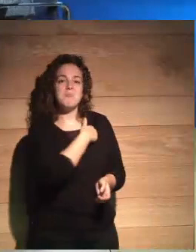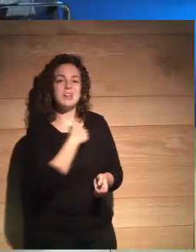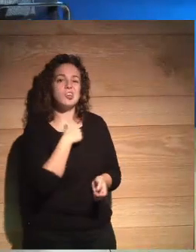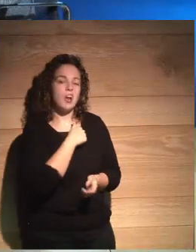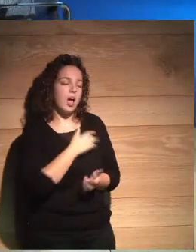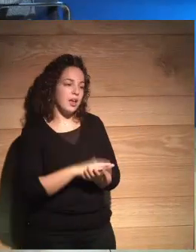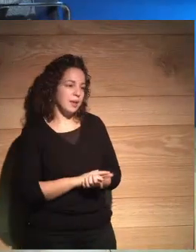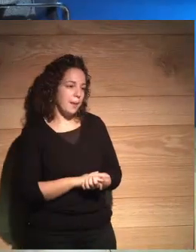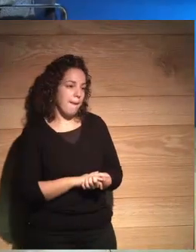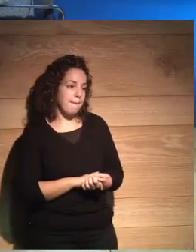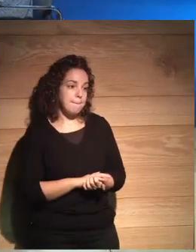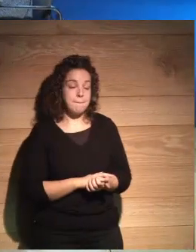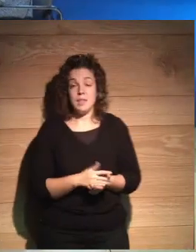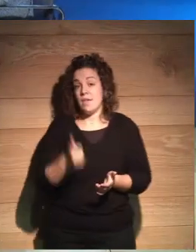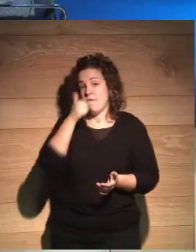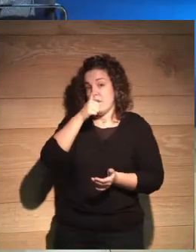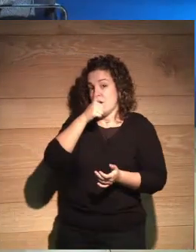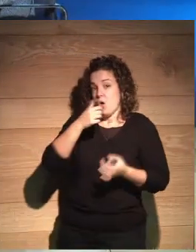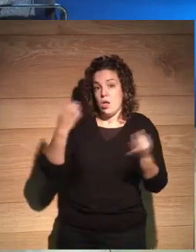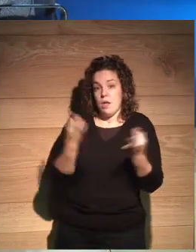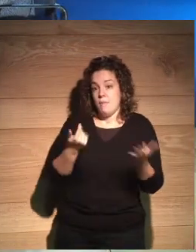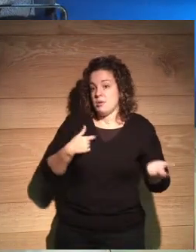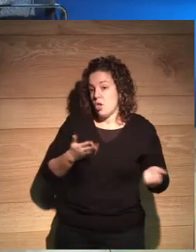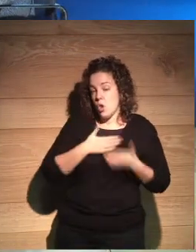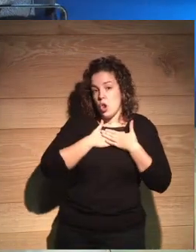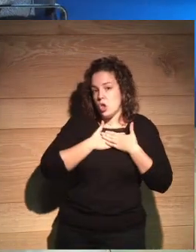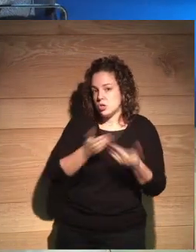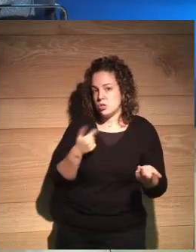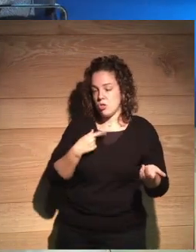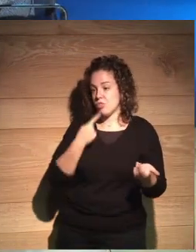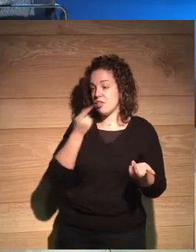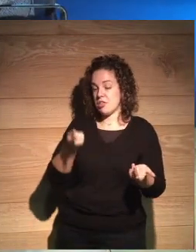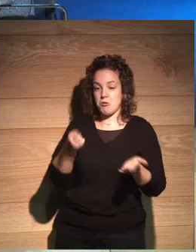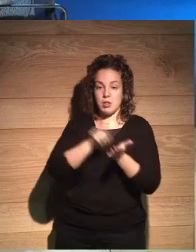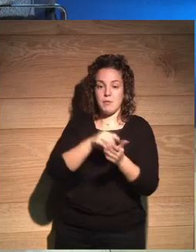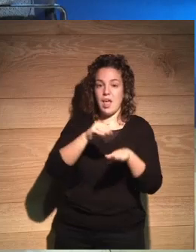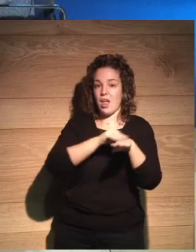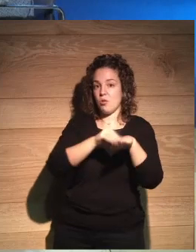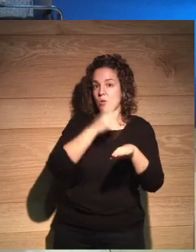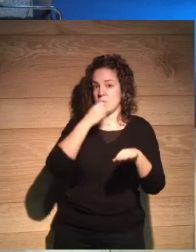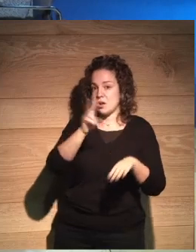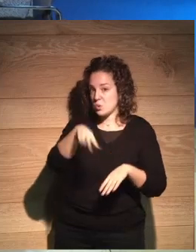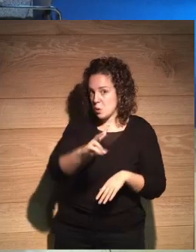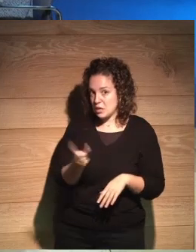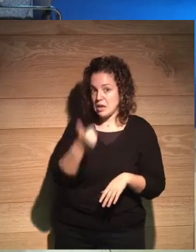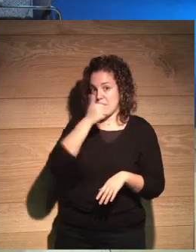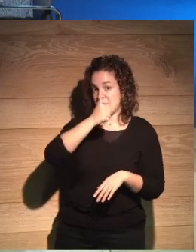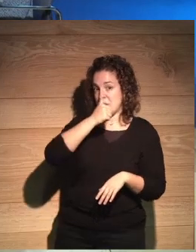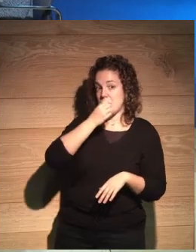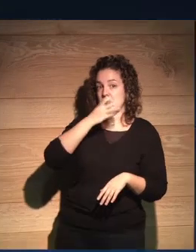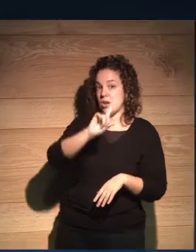llamarlo. mi personaje. El vino, ¿qué ocurre? Yo lo siento mucho, y lo vuelvo a decir, el alcohol no es bueno, ¿vale? Y el vino no es